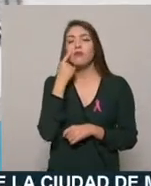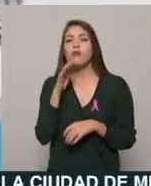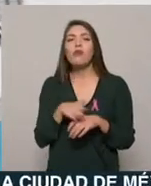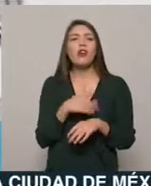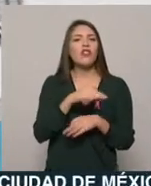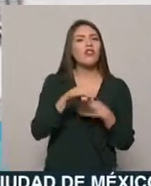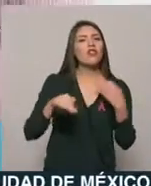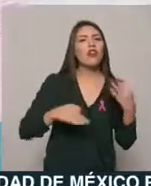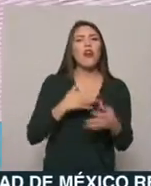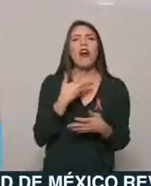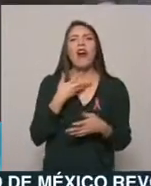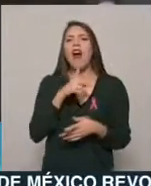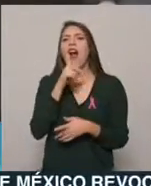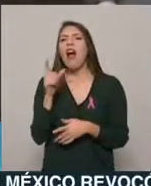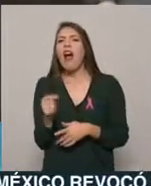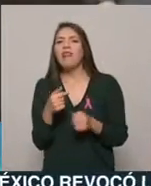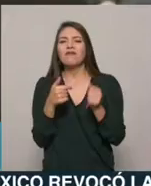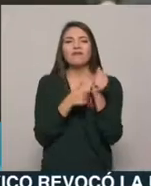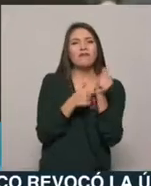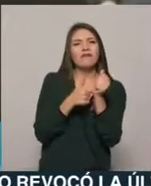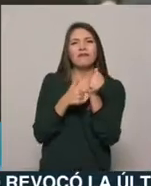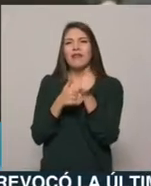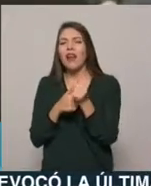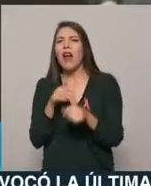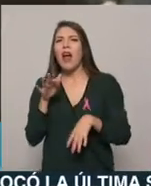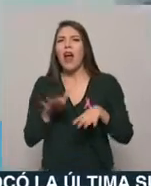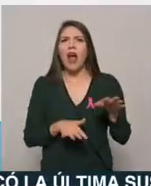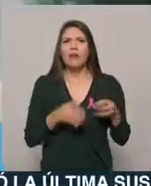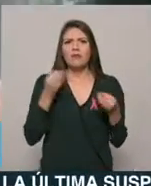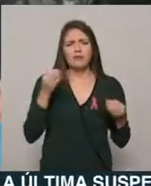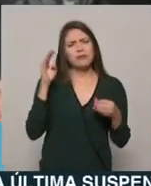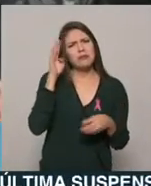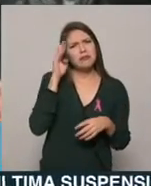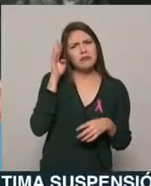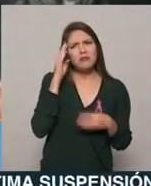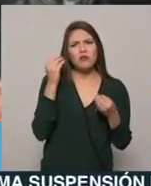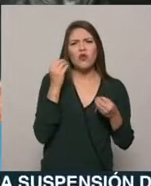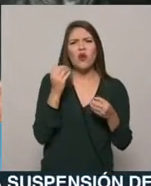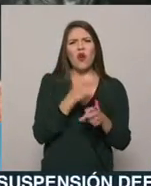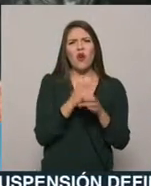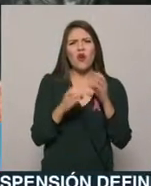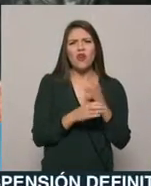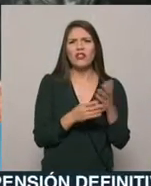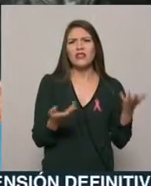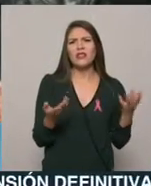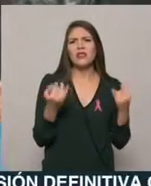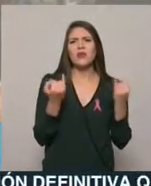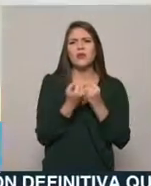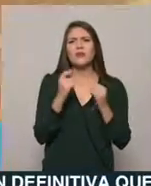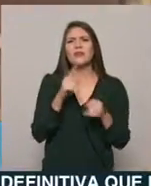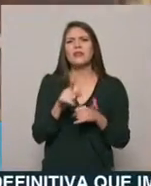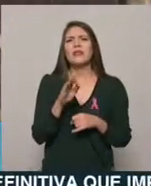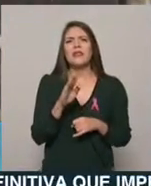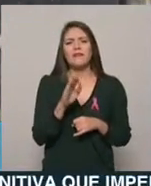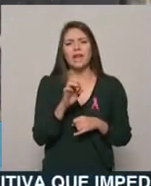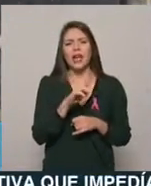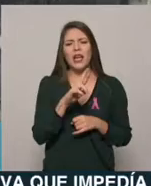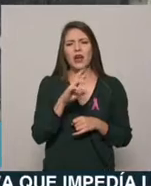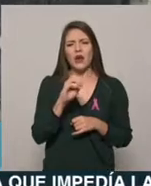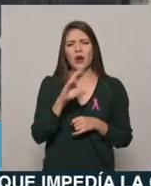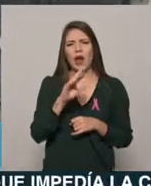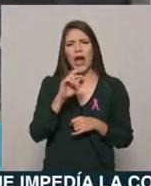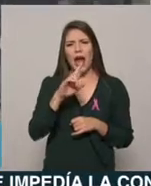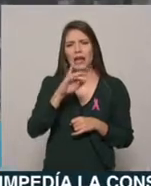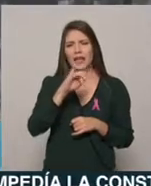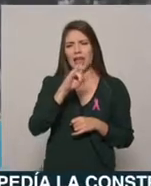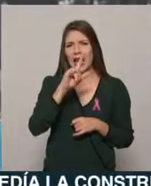y a veces una cola pues muy grande, por ejemplo, como el líder del sindicato ferrocarrilero o lo que queda del mismo.